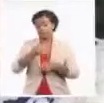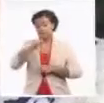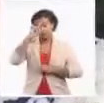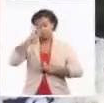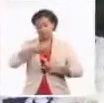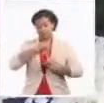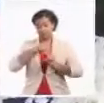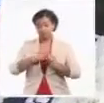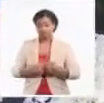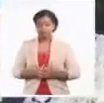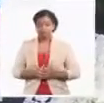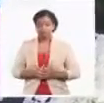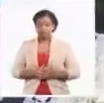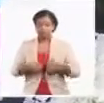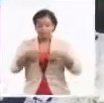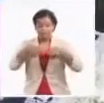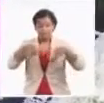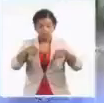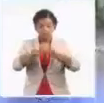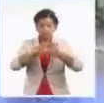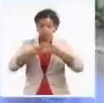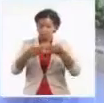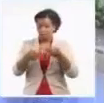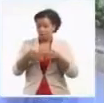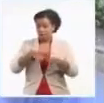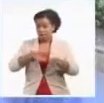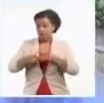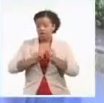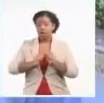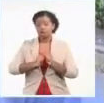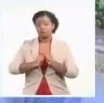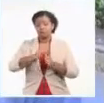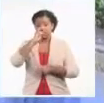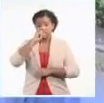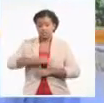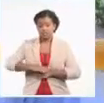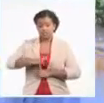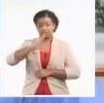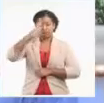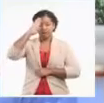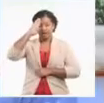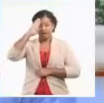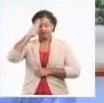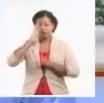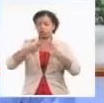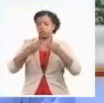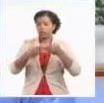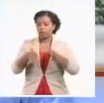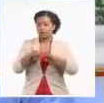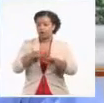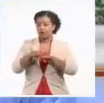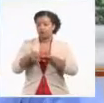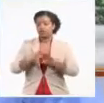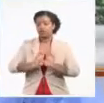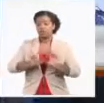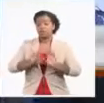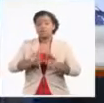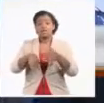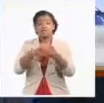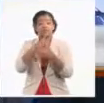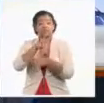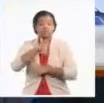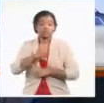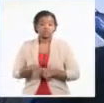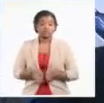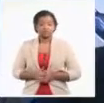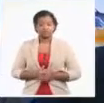la mesa electoral completa, con los niños, con todos los aseguramientos que lleva, y sí, todas las condiciones están creadas esperando el día 25.